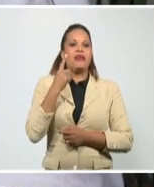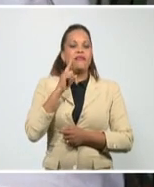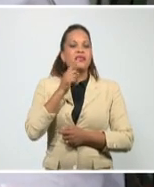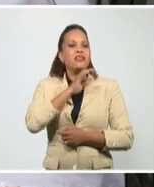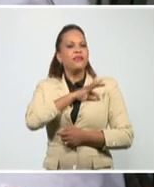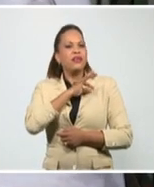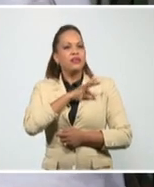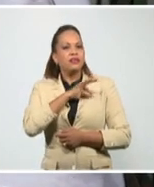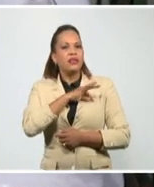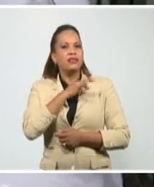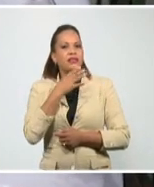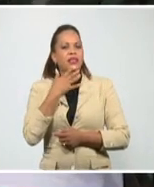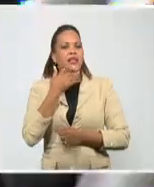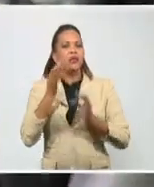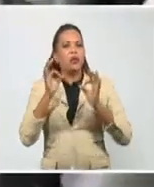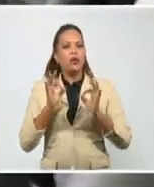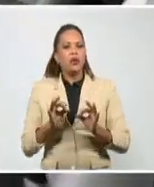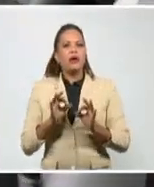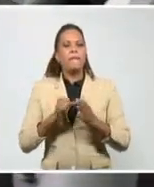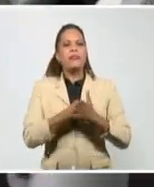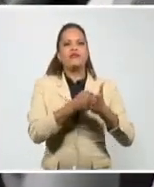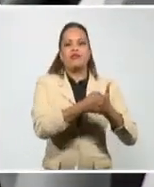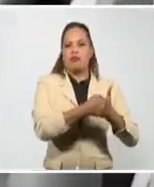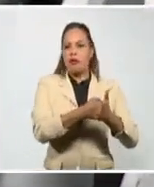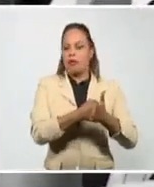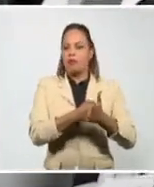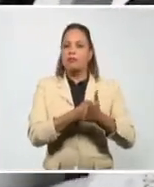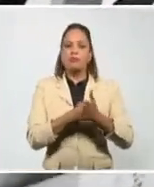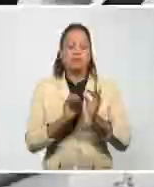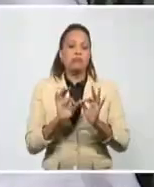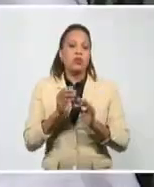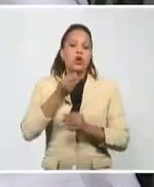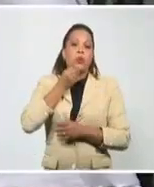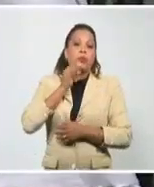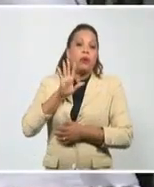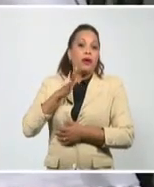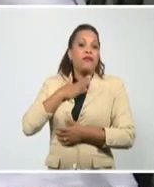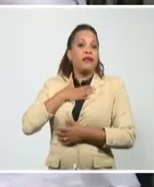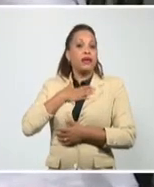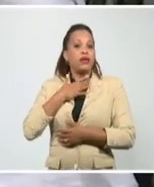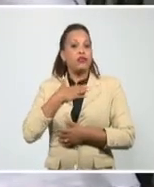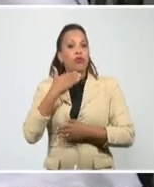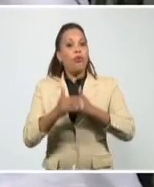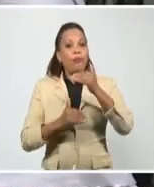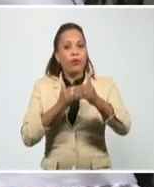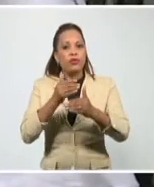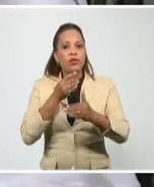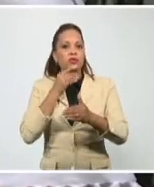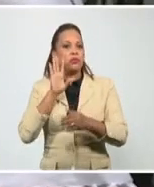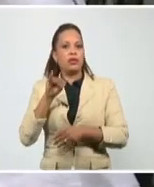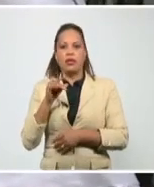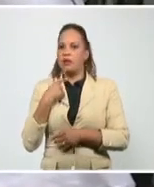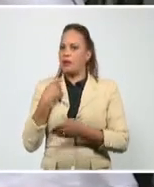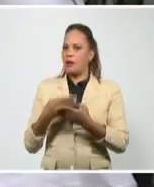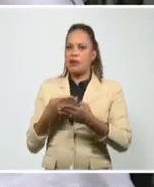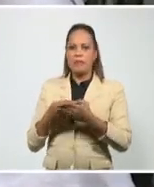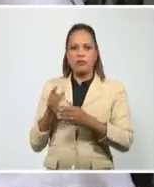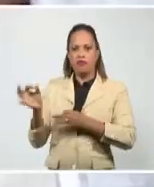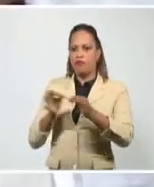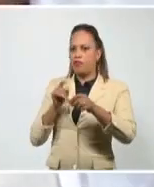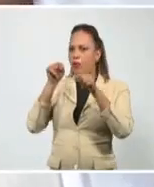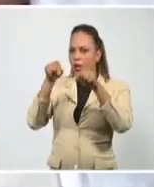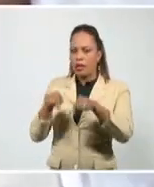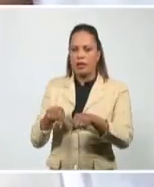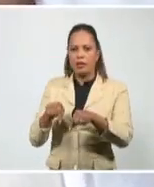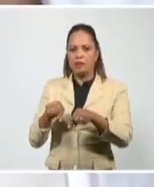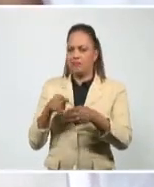sentido verdaderamente presionados. Puede ser que yo en ese proceso llegue a un punto que diga, las instituciones aquí no funcionan. Te